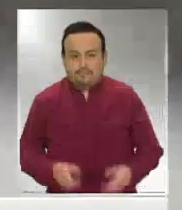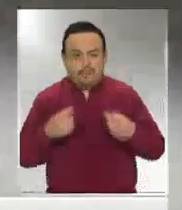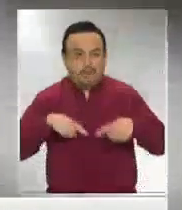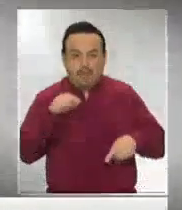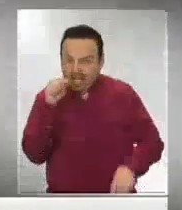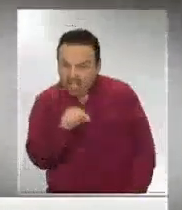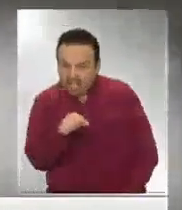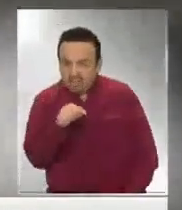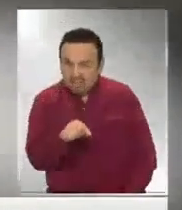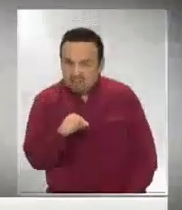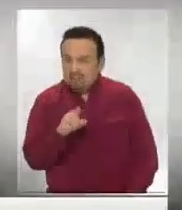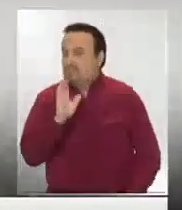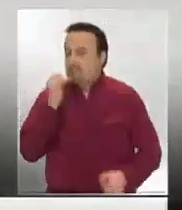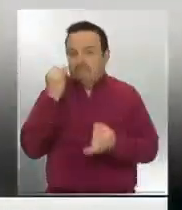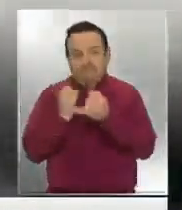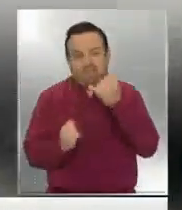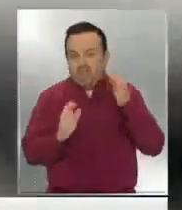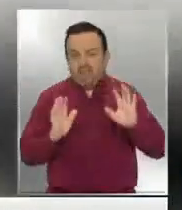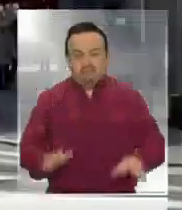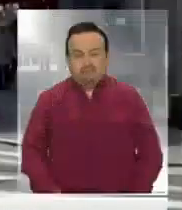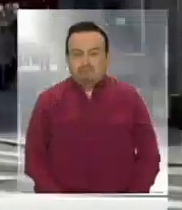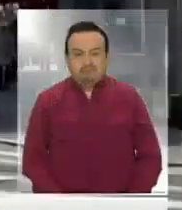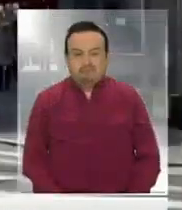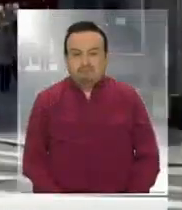Esto es el final, señor.